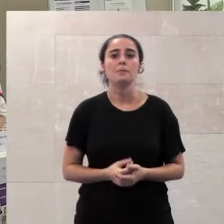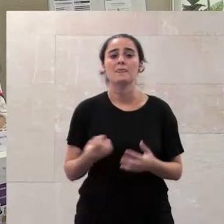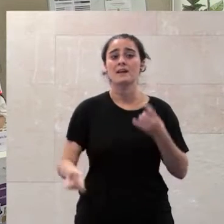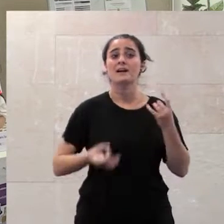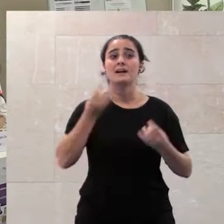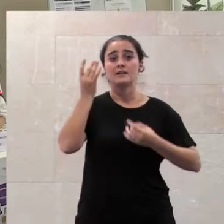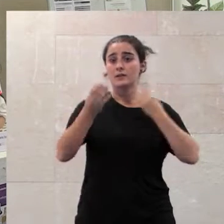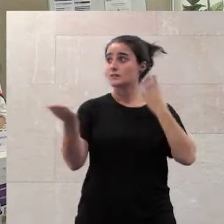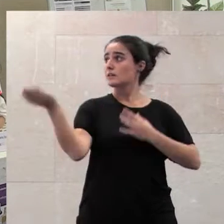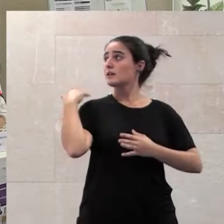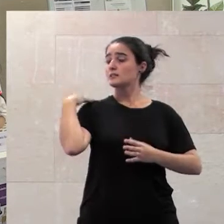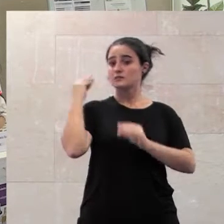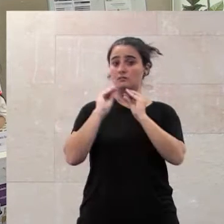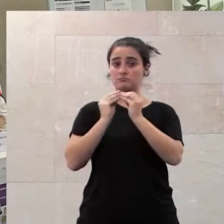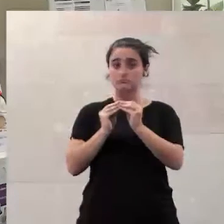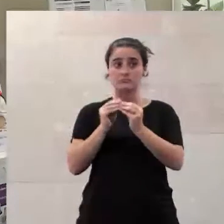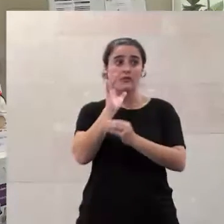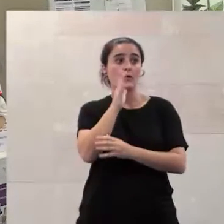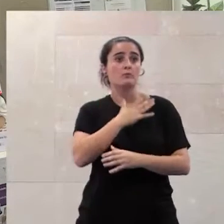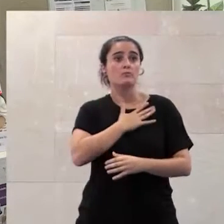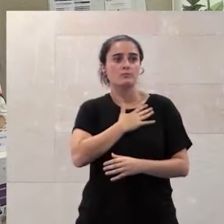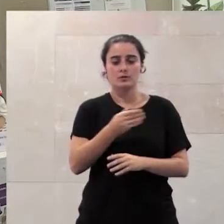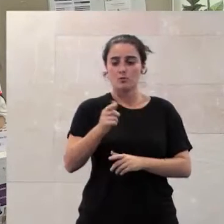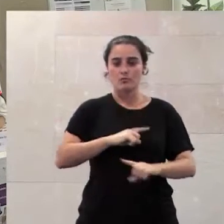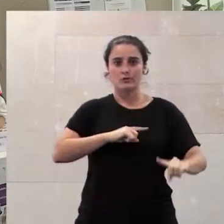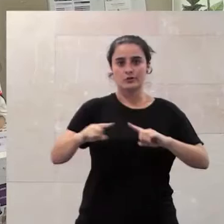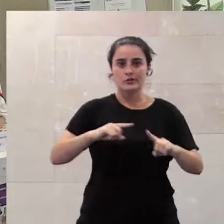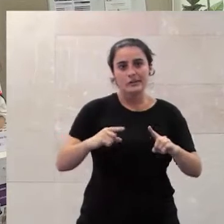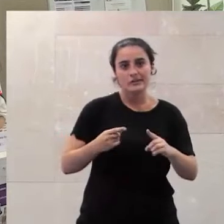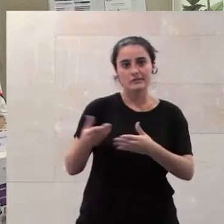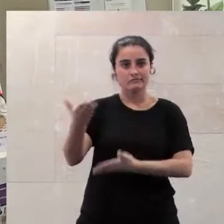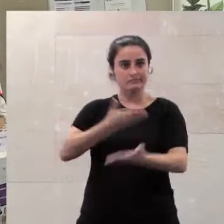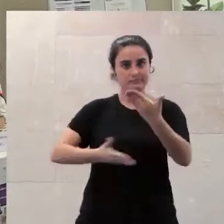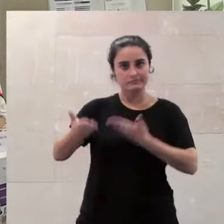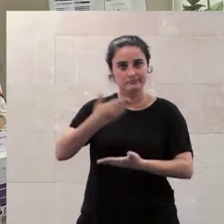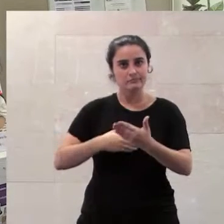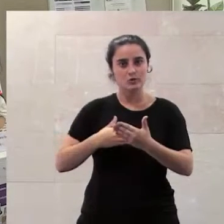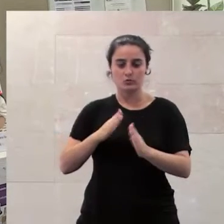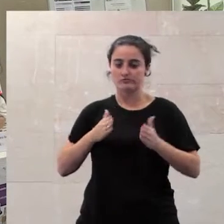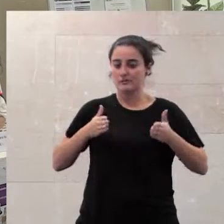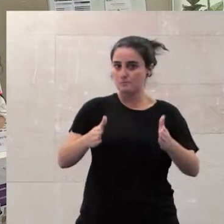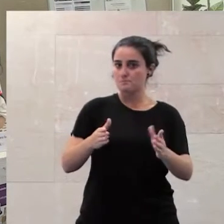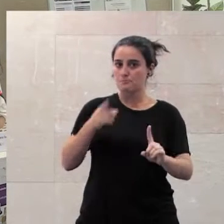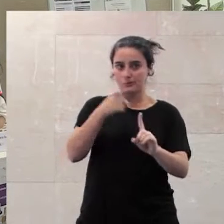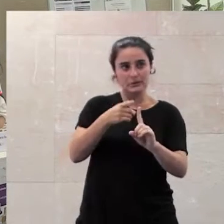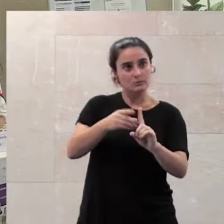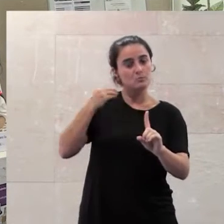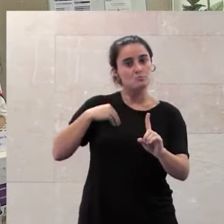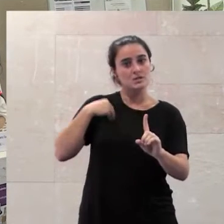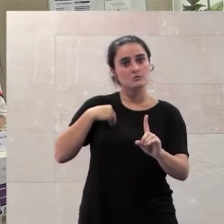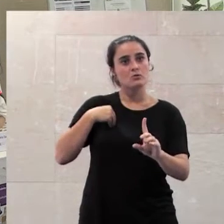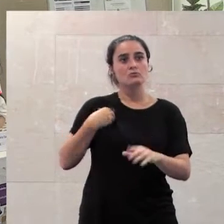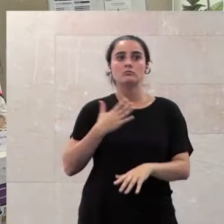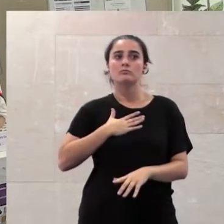Actividades que ya se venía realizando y que ahora tenemos la oportunidad de coordinar y poner en común trabajando en una misma dirección, todas ellas las vais a